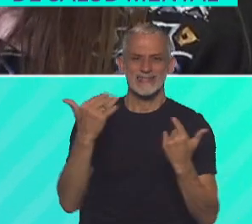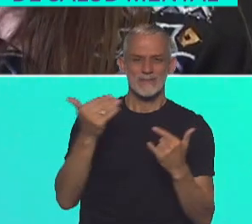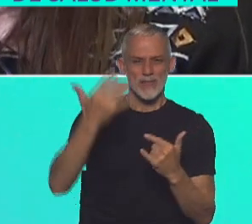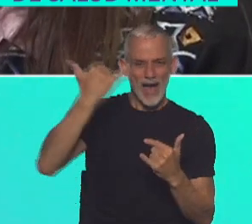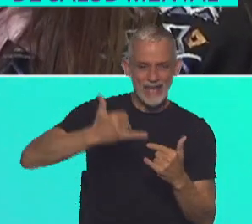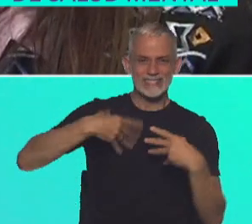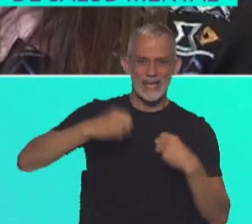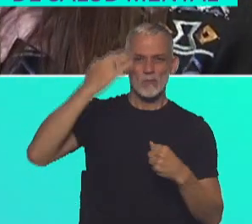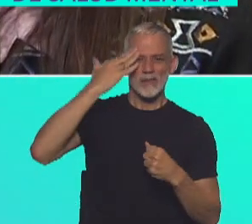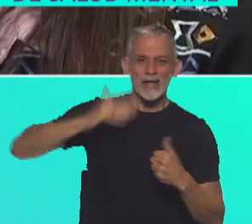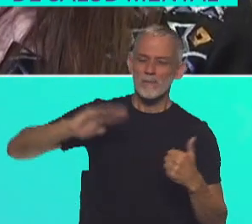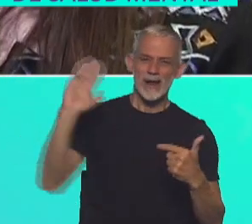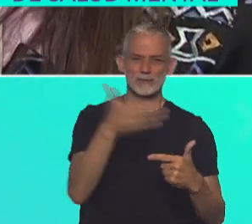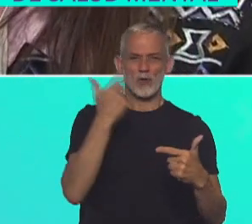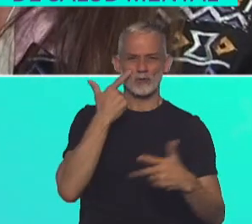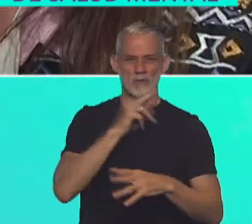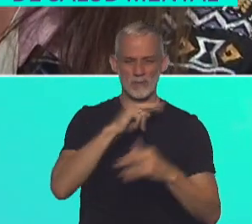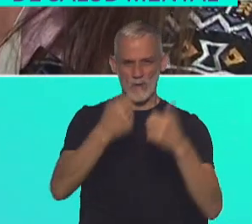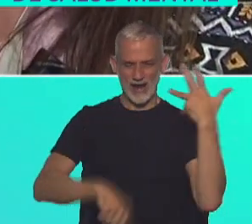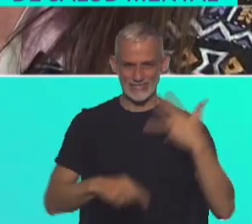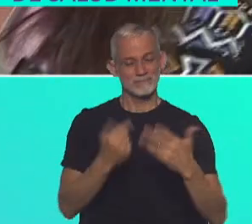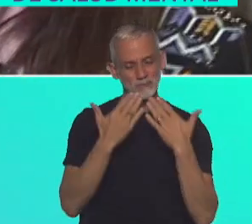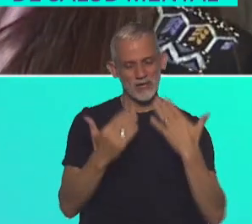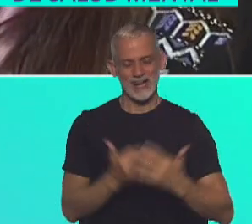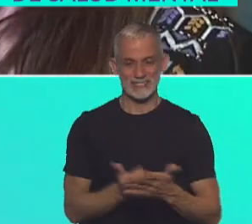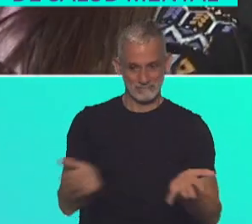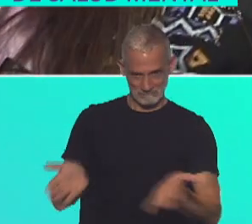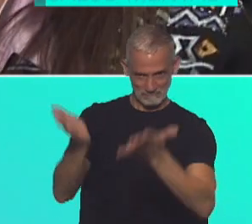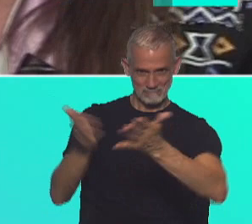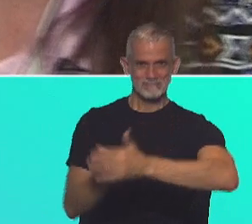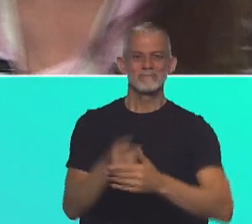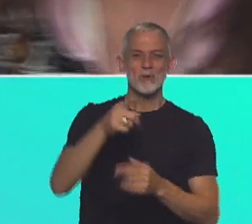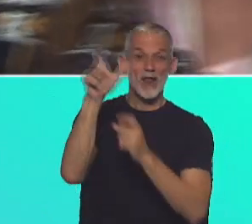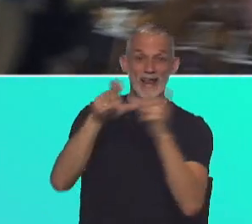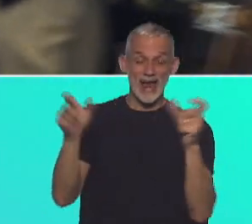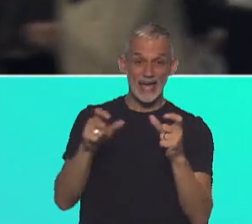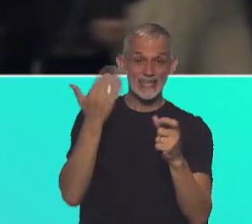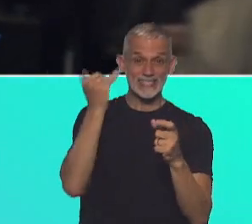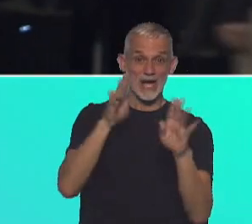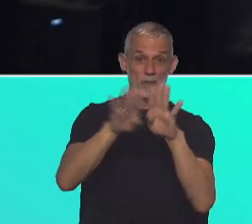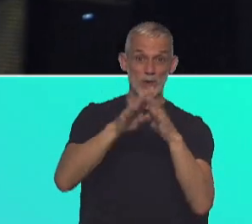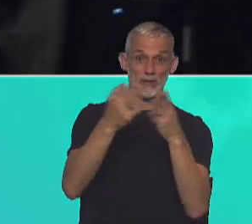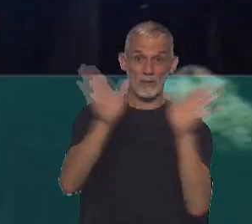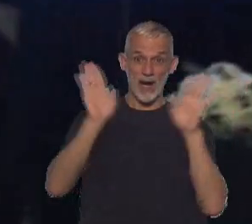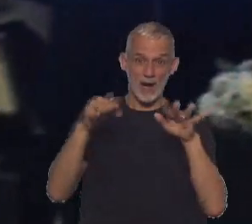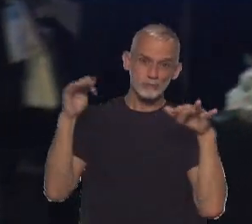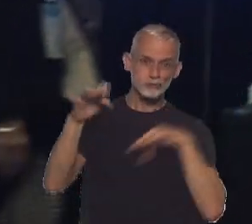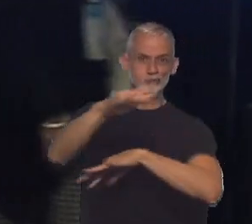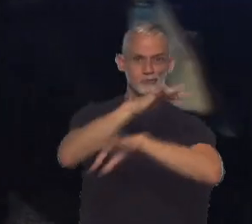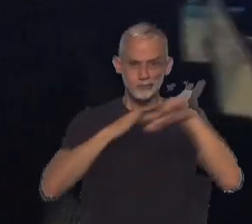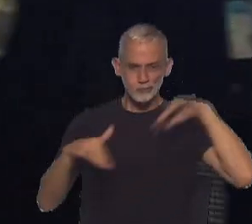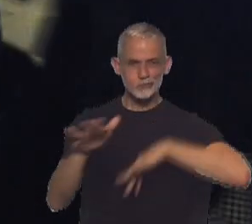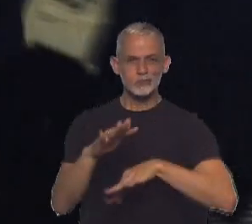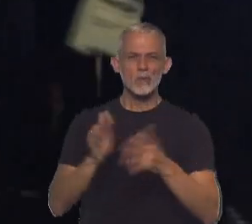tener salud mental para todos y todas. Gracias, doctora. La dejo con la imagen de la gente. Se han abierto las puertas. Fíjense ustedes, ha habido